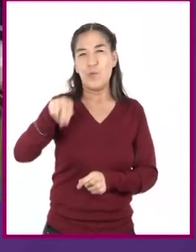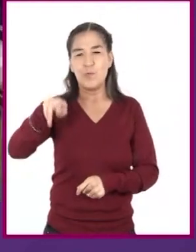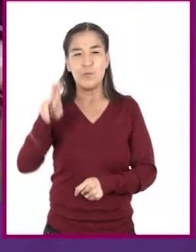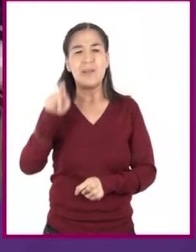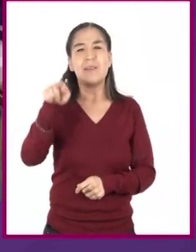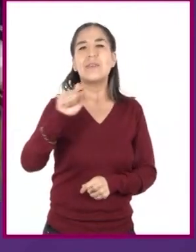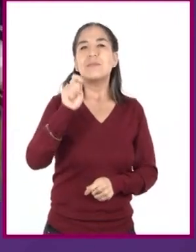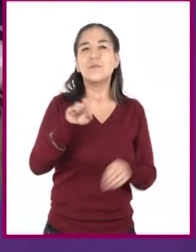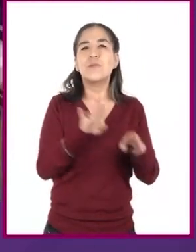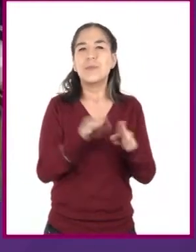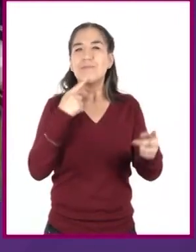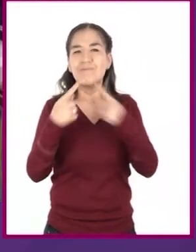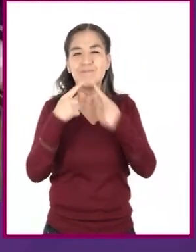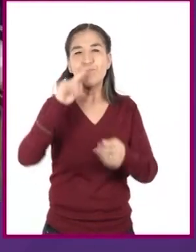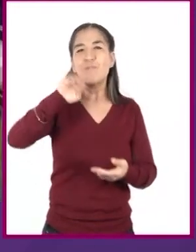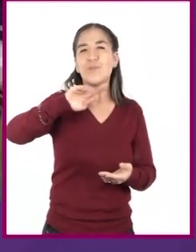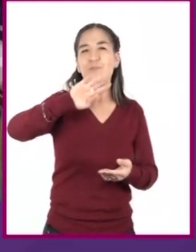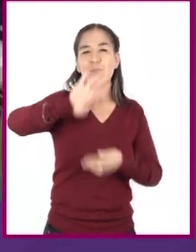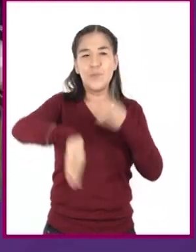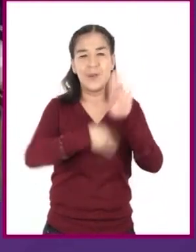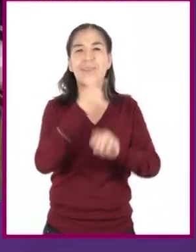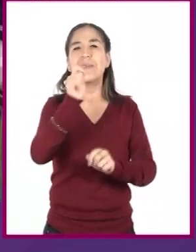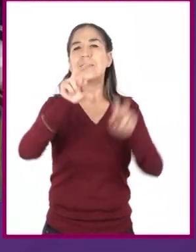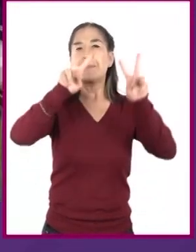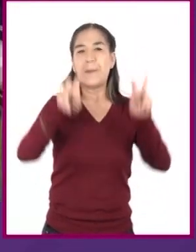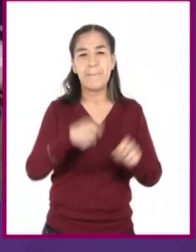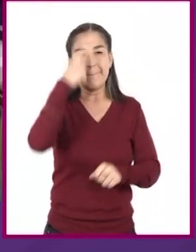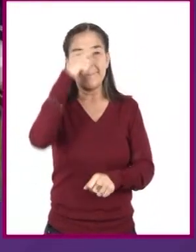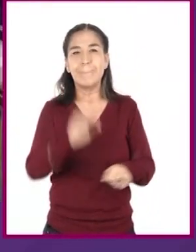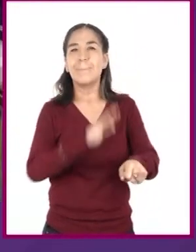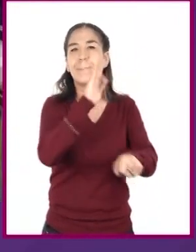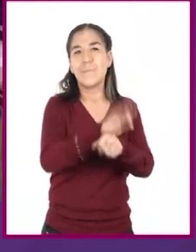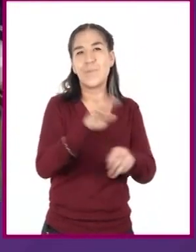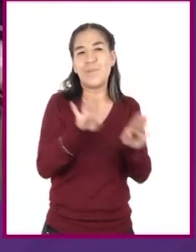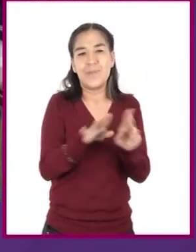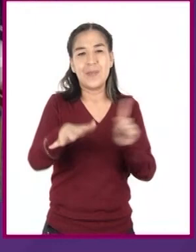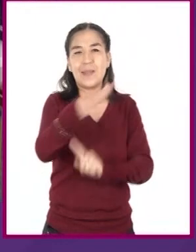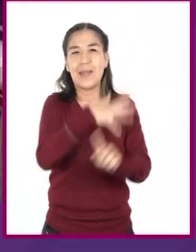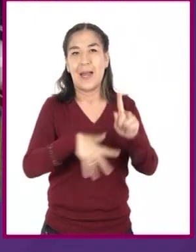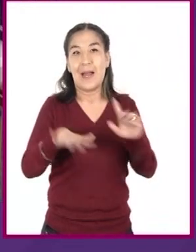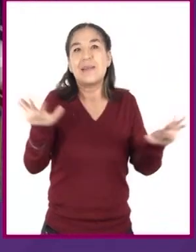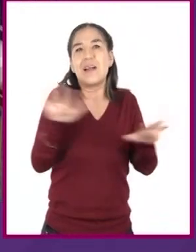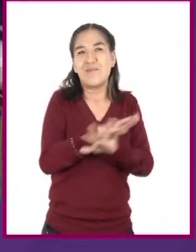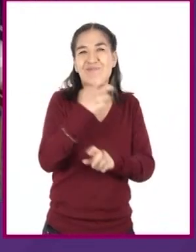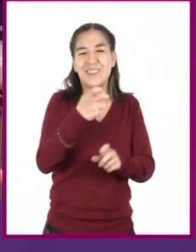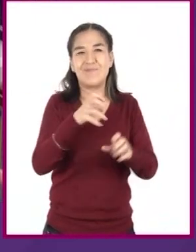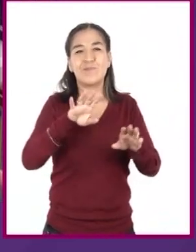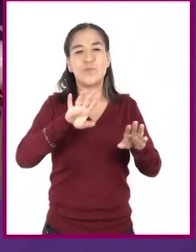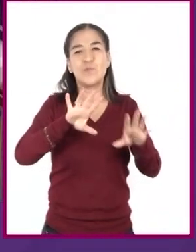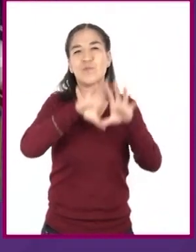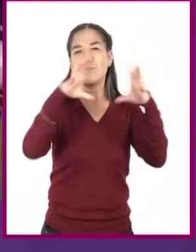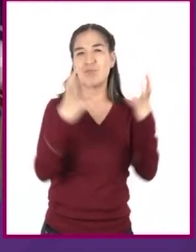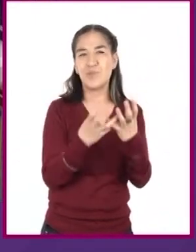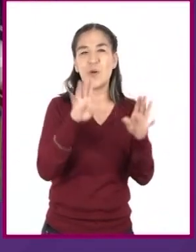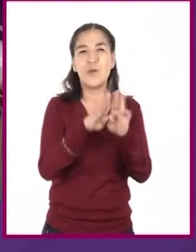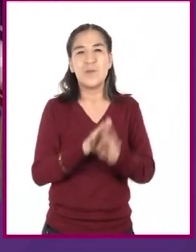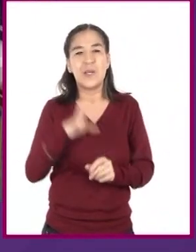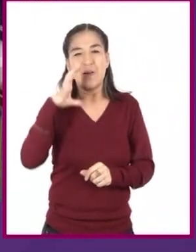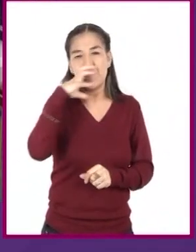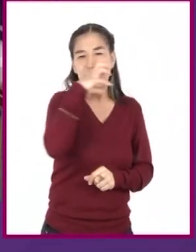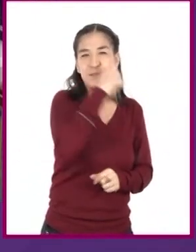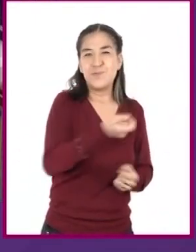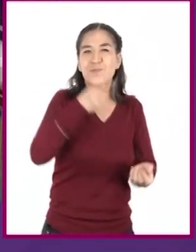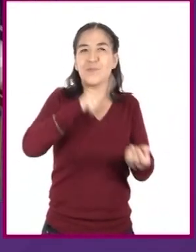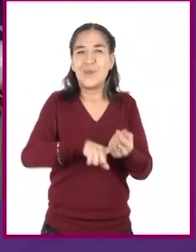en nuestra manera de ver el mundo temas como la protección al medio ambiente, el cambio climático, la capa de ozono. Tanto en